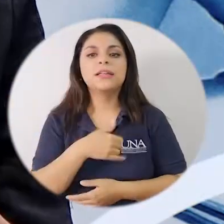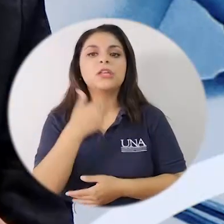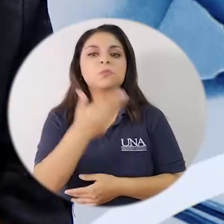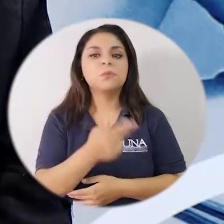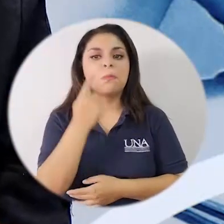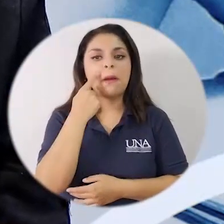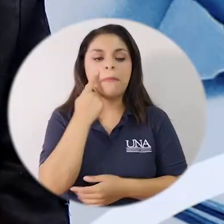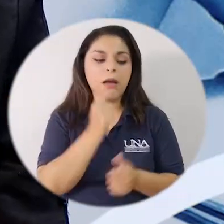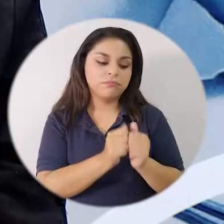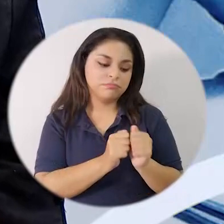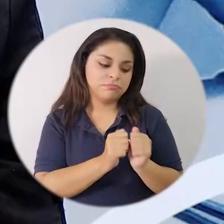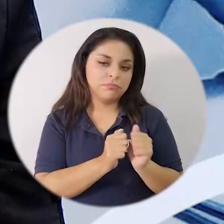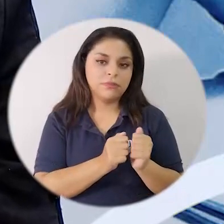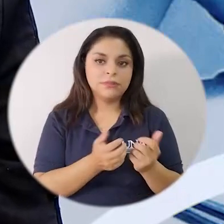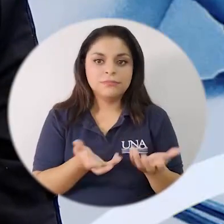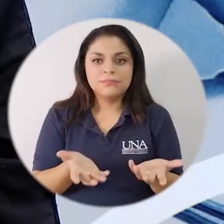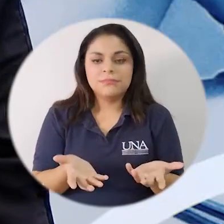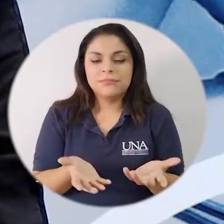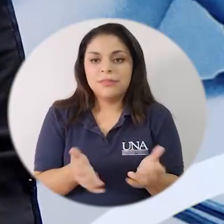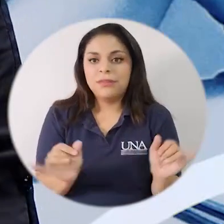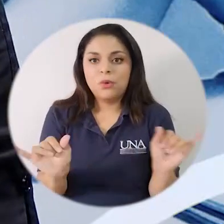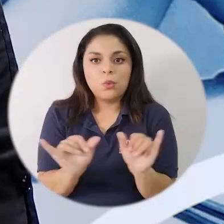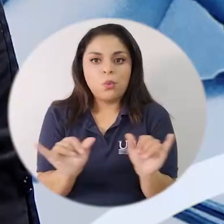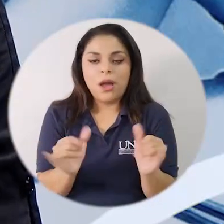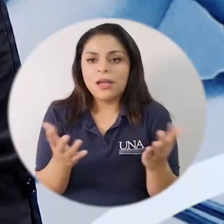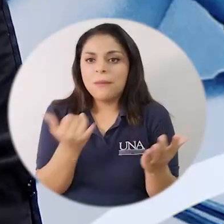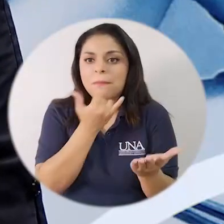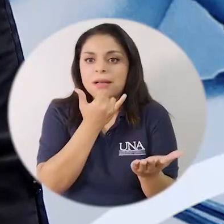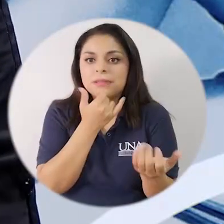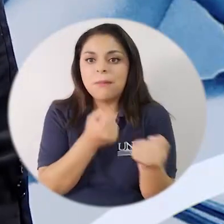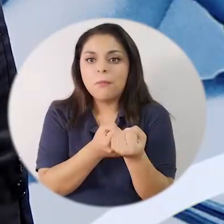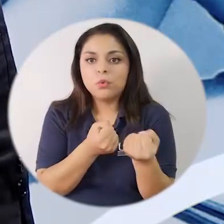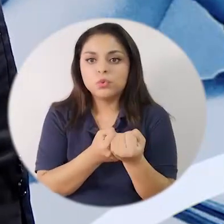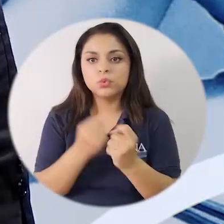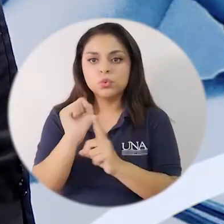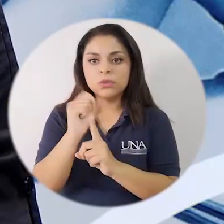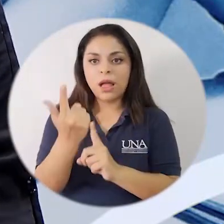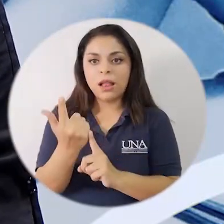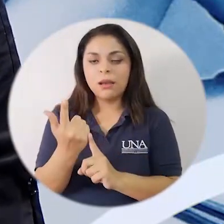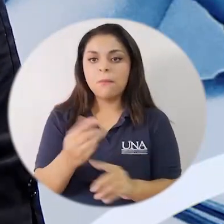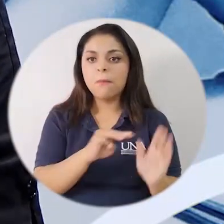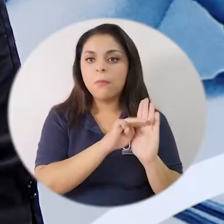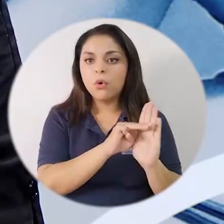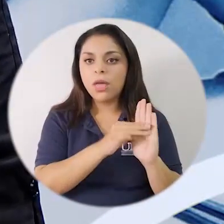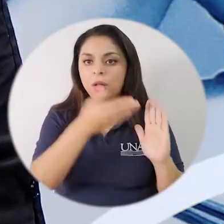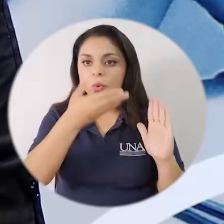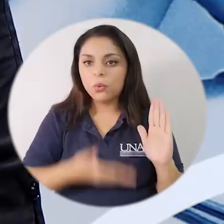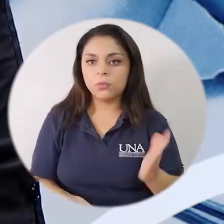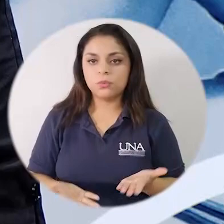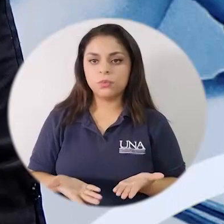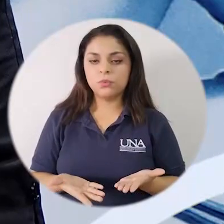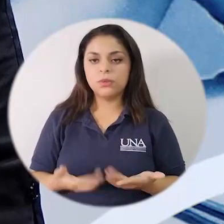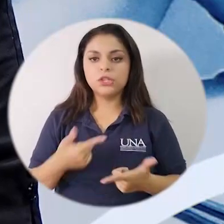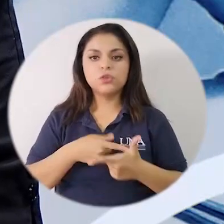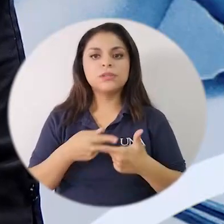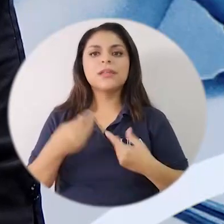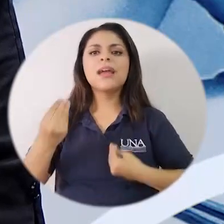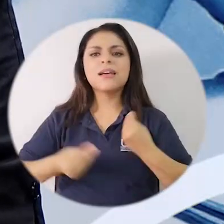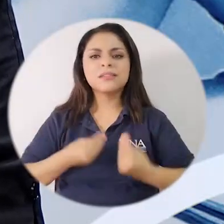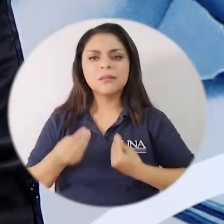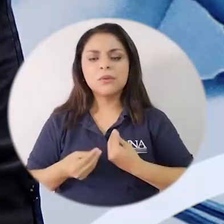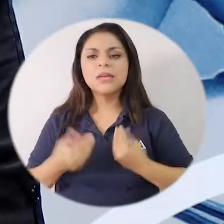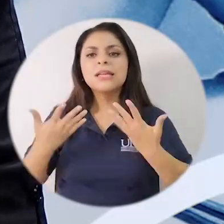el papá por allá todo el día con el celular. Sí. No, porque volvemos a lo mismo de los apoyos sociales, el modelaje. Entonces, ¿qué